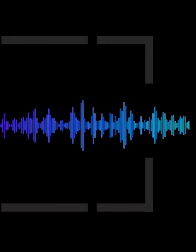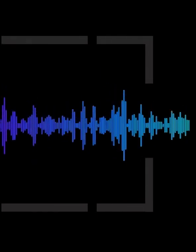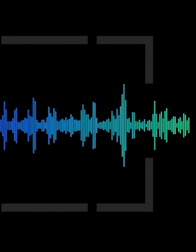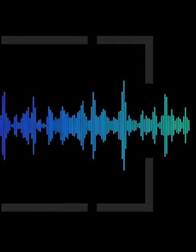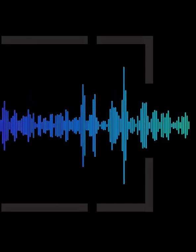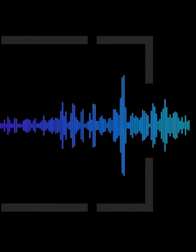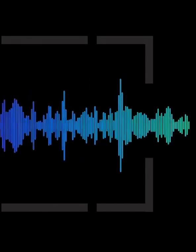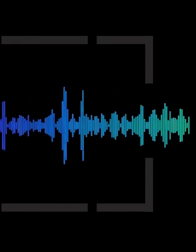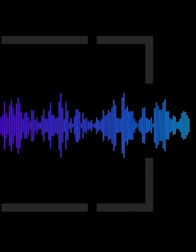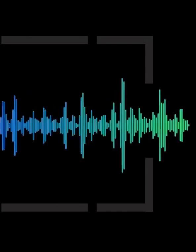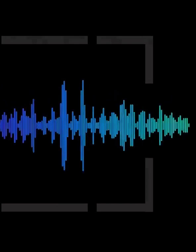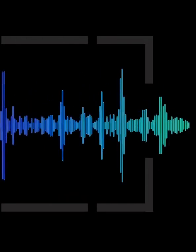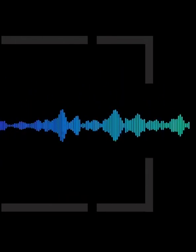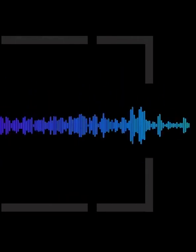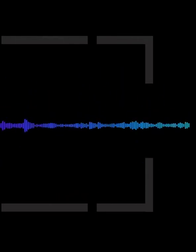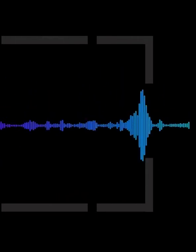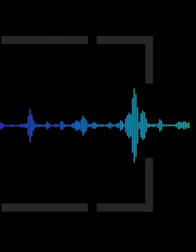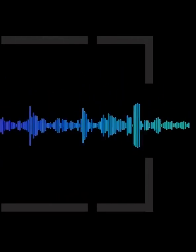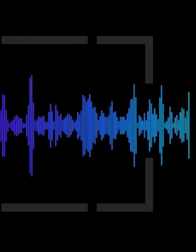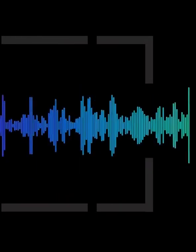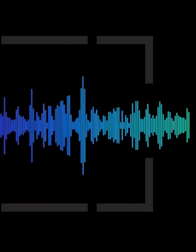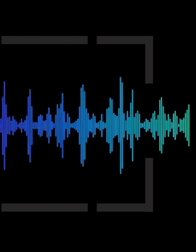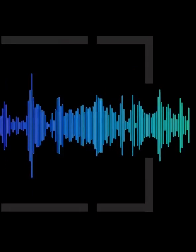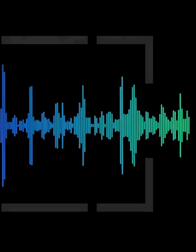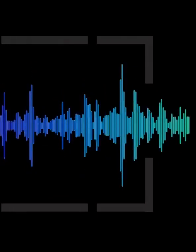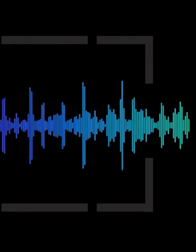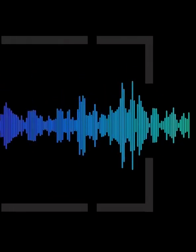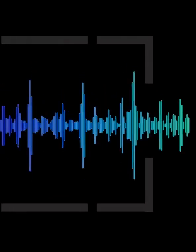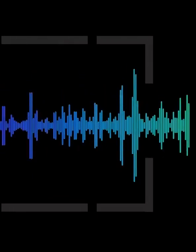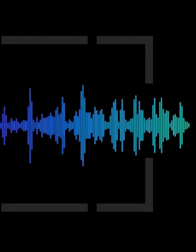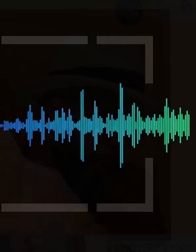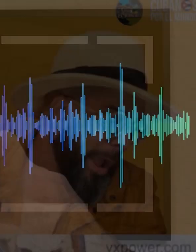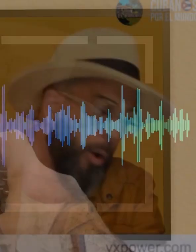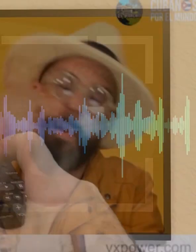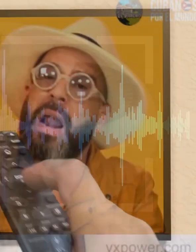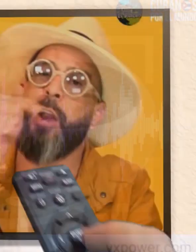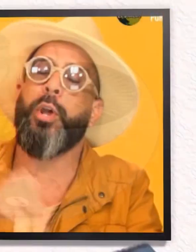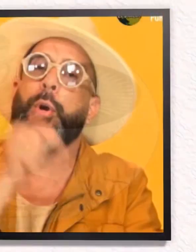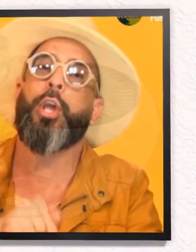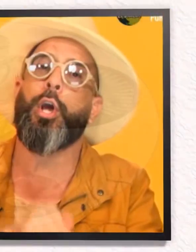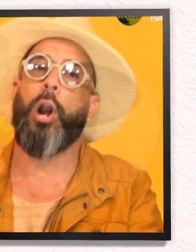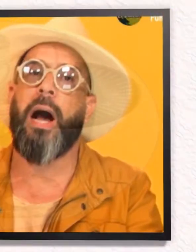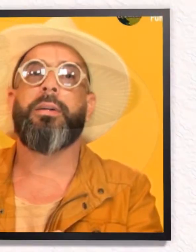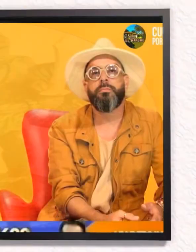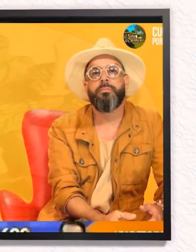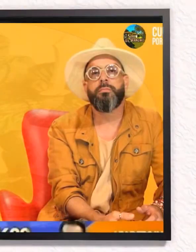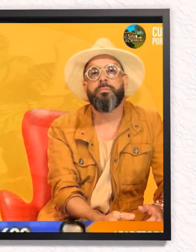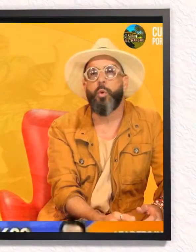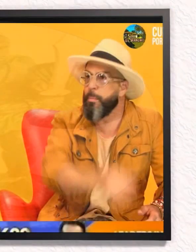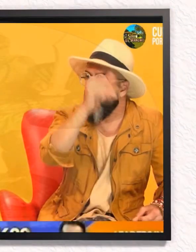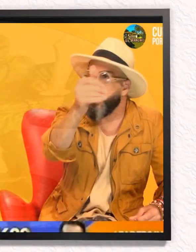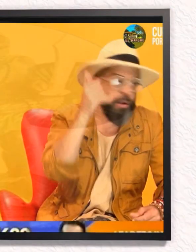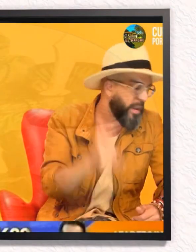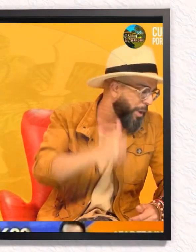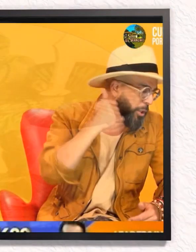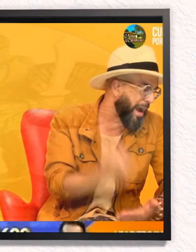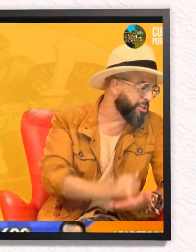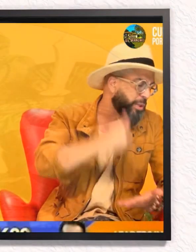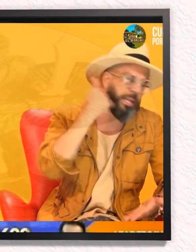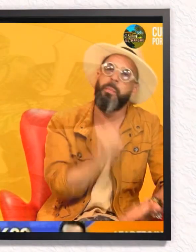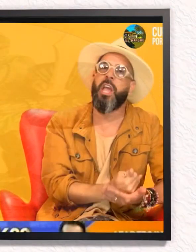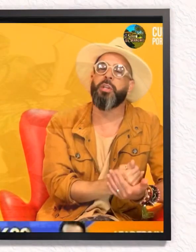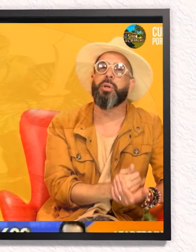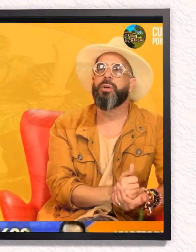al más llamado histórico y es precisamente este de sus bocetos baratos